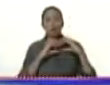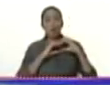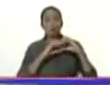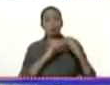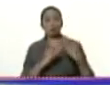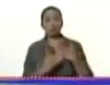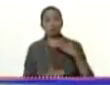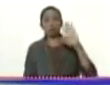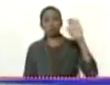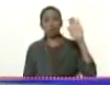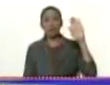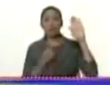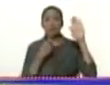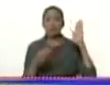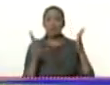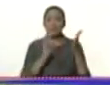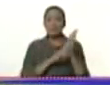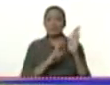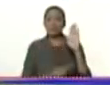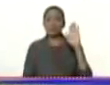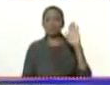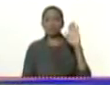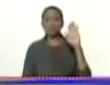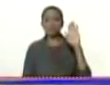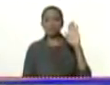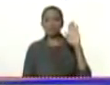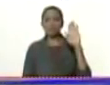y que digan conmigo: